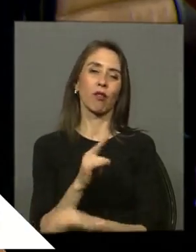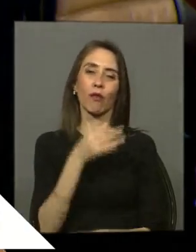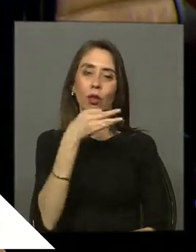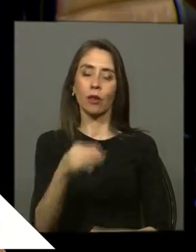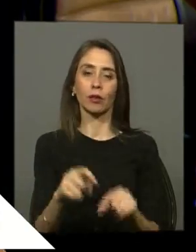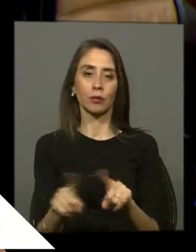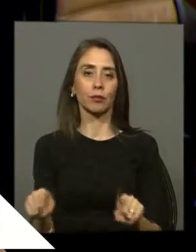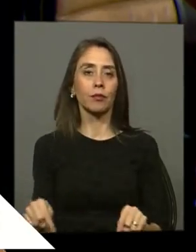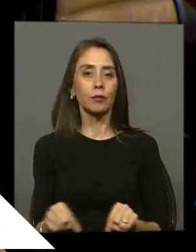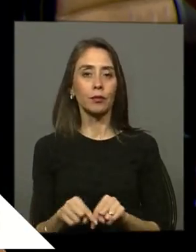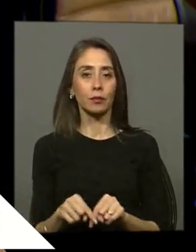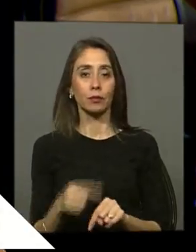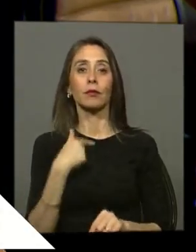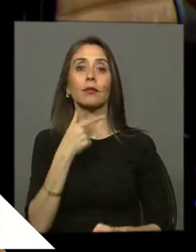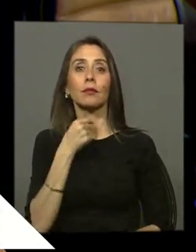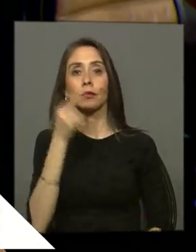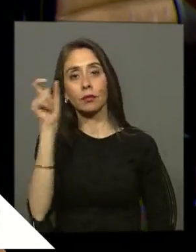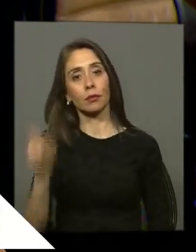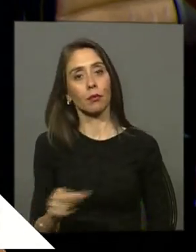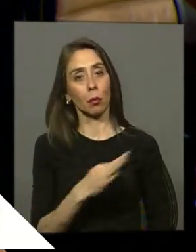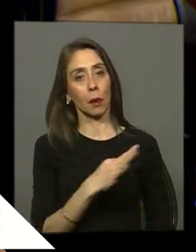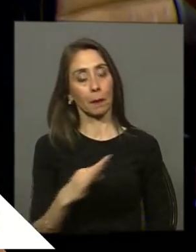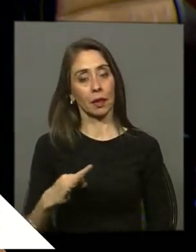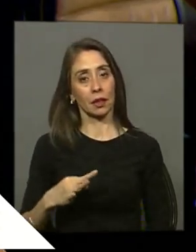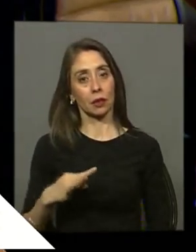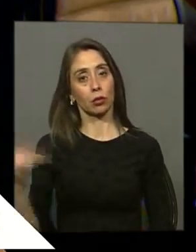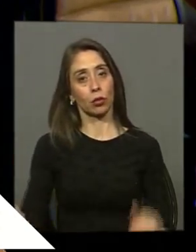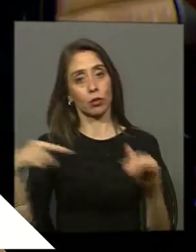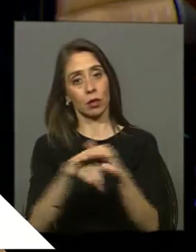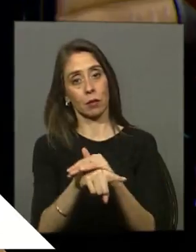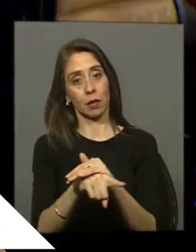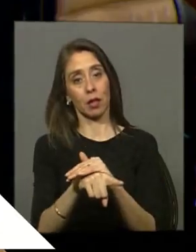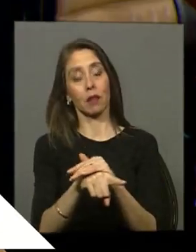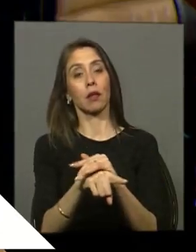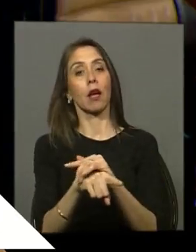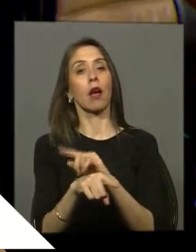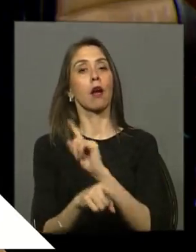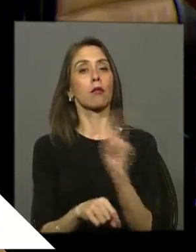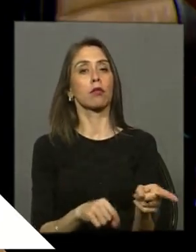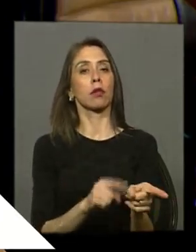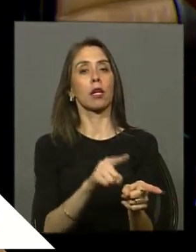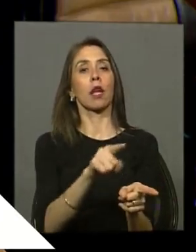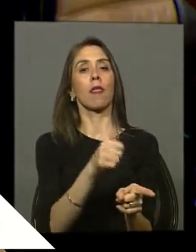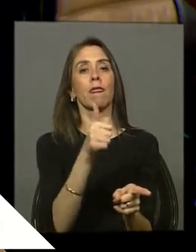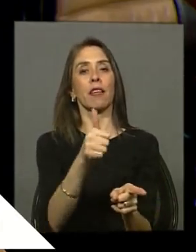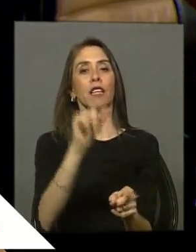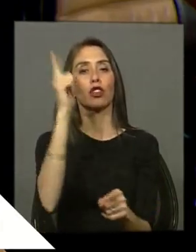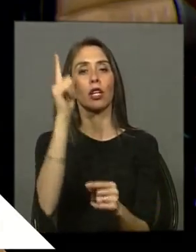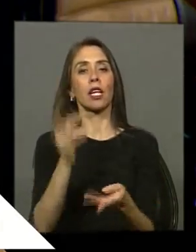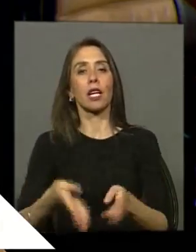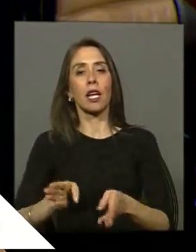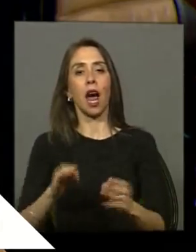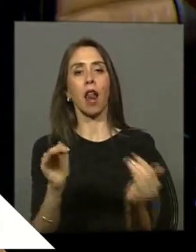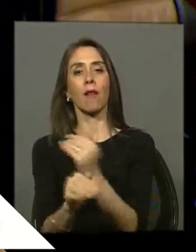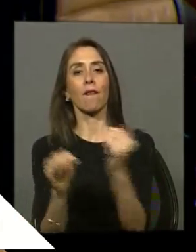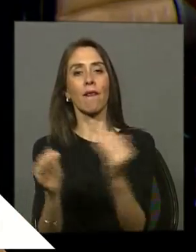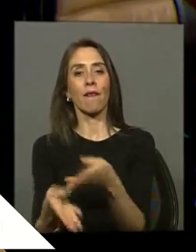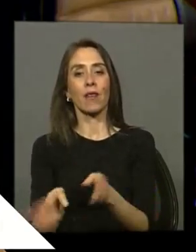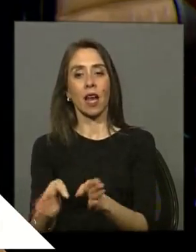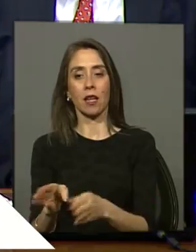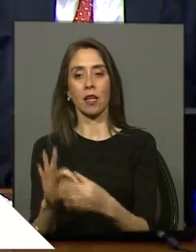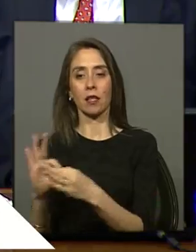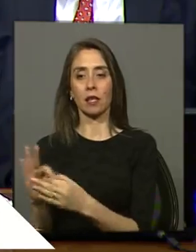esta sala pero me gustaría que el ministro interviniera a través de la dirección general de vialidad he dicho presidente gracias